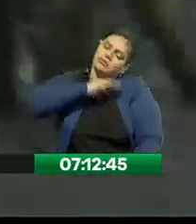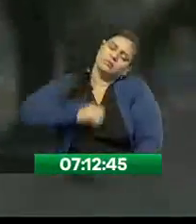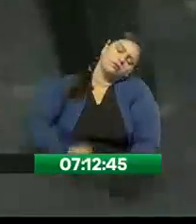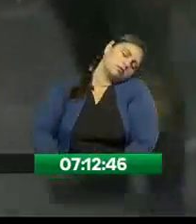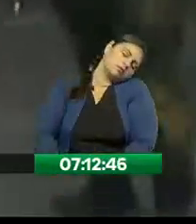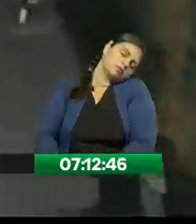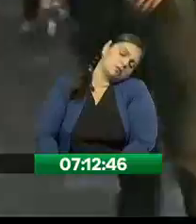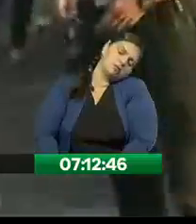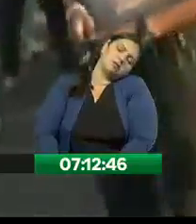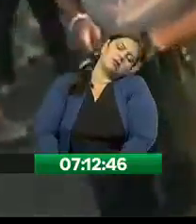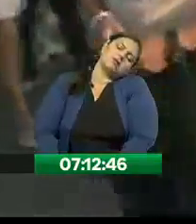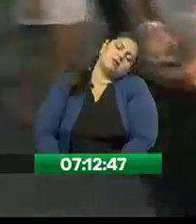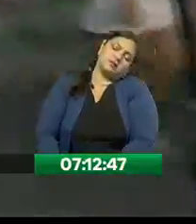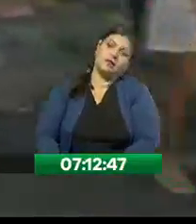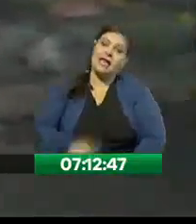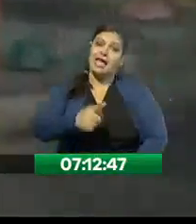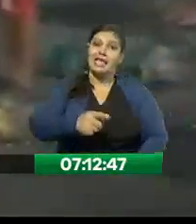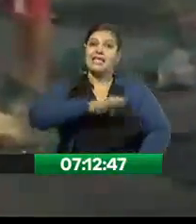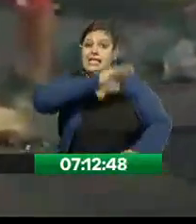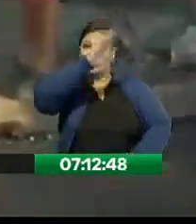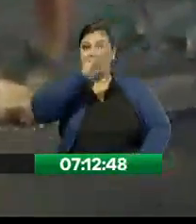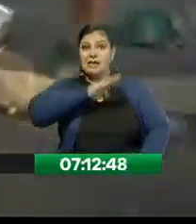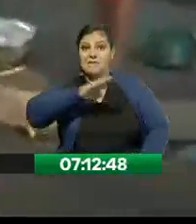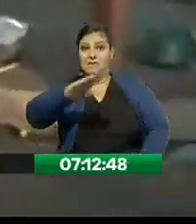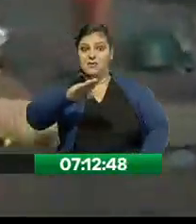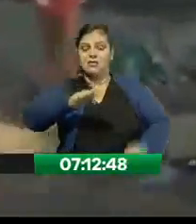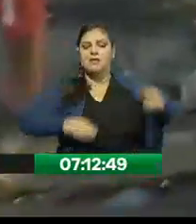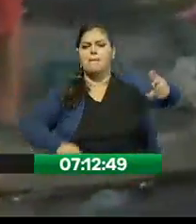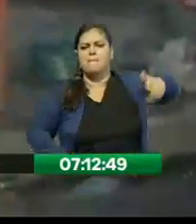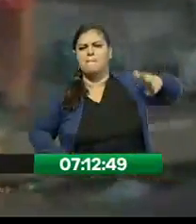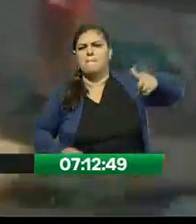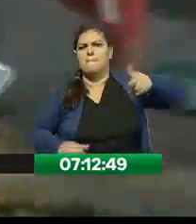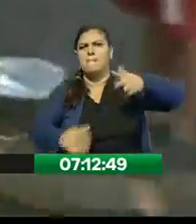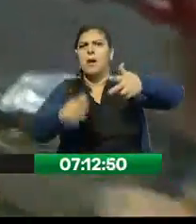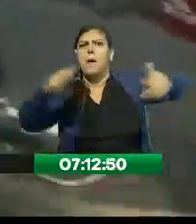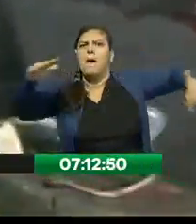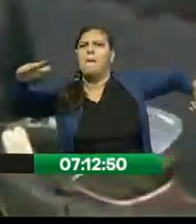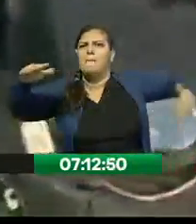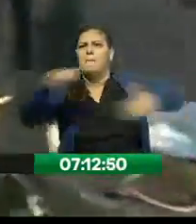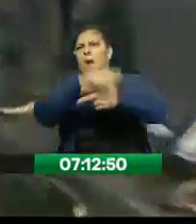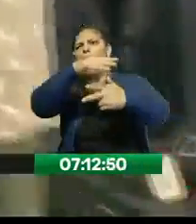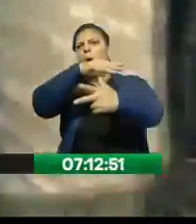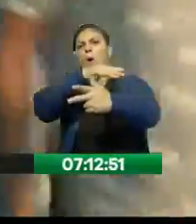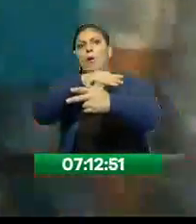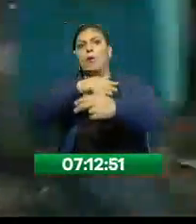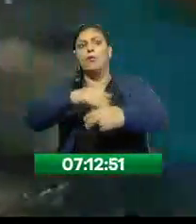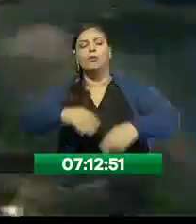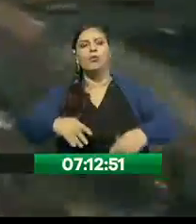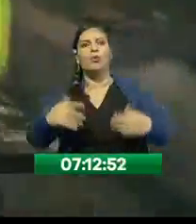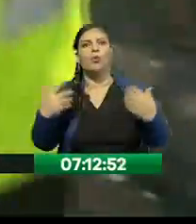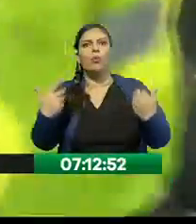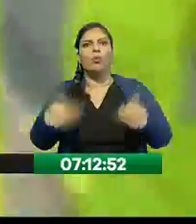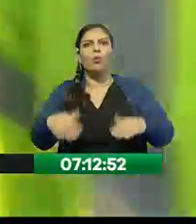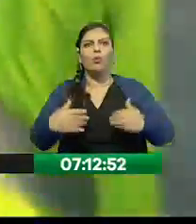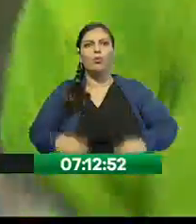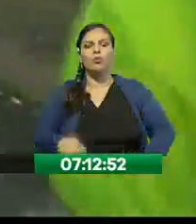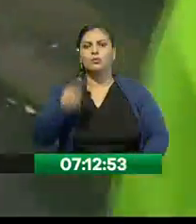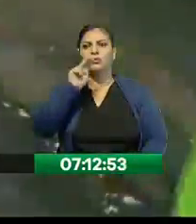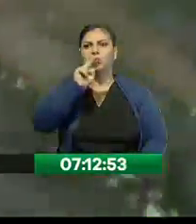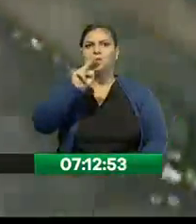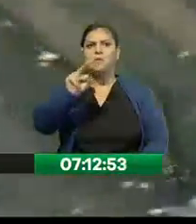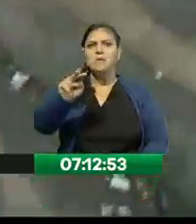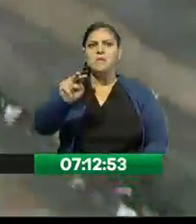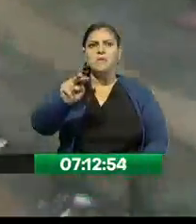impactó contra el inmueble de construcción mixta o en su mayoría de caña. Y